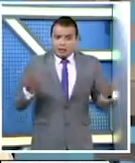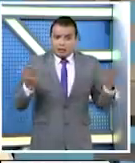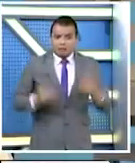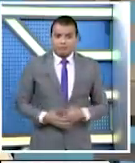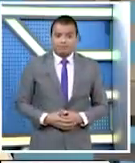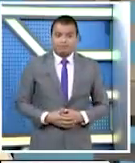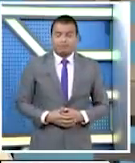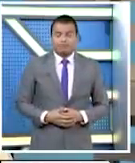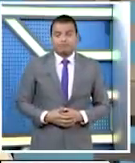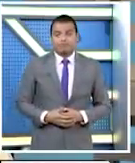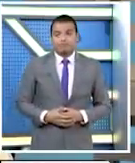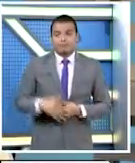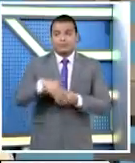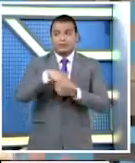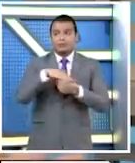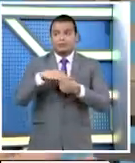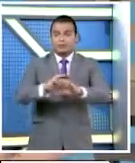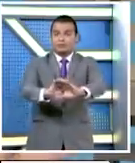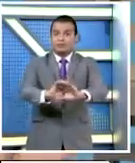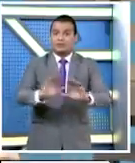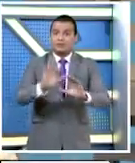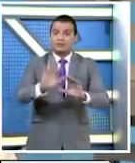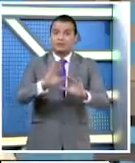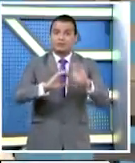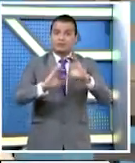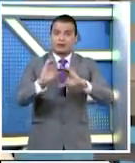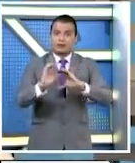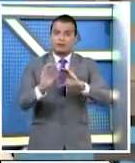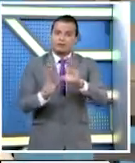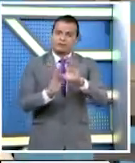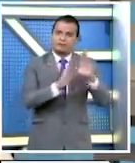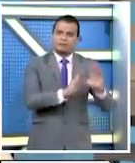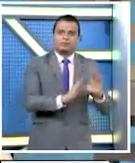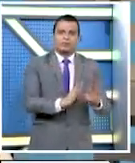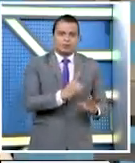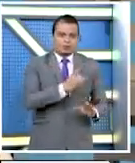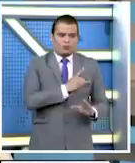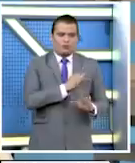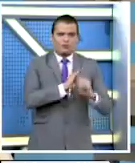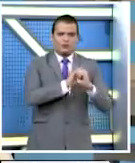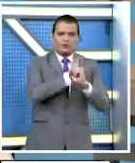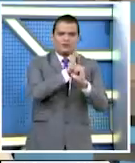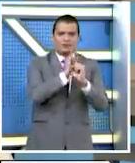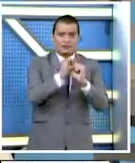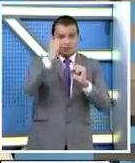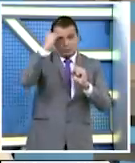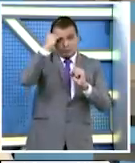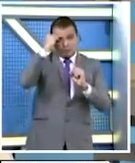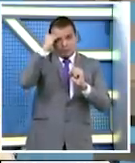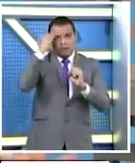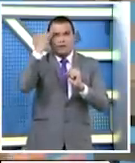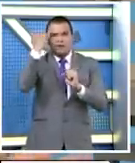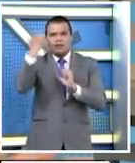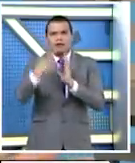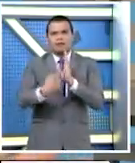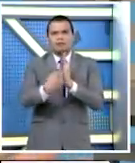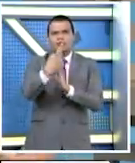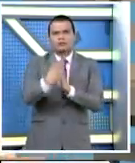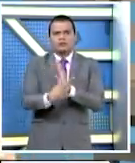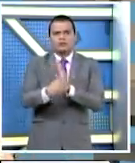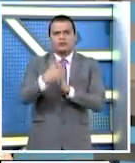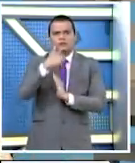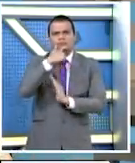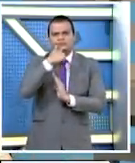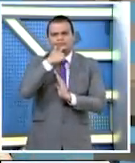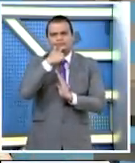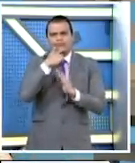una difícil situación atraviesa el cauca en otras noticias docentes de la universidad icesi están trabajando en un proyecto que busca validar modelos y